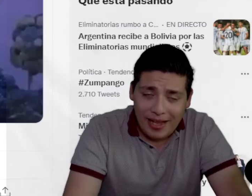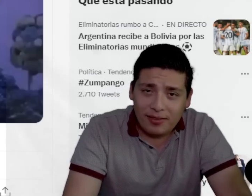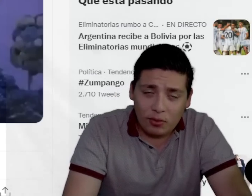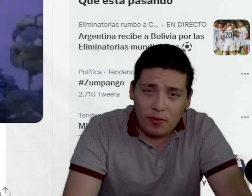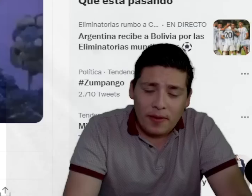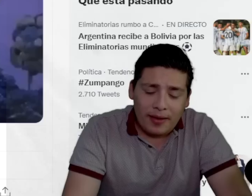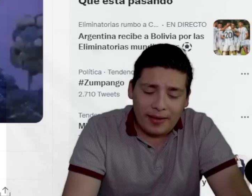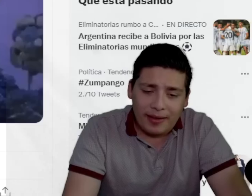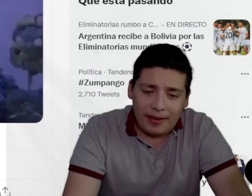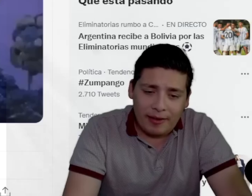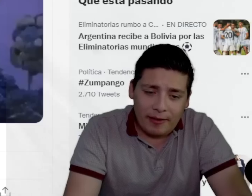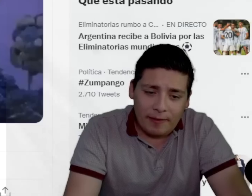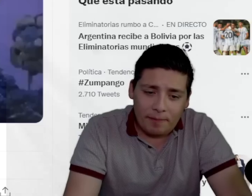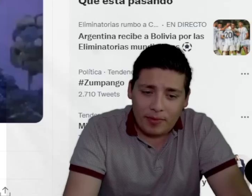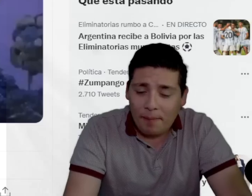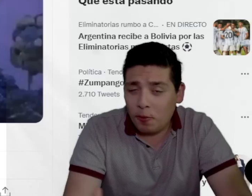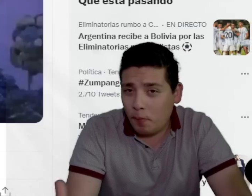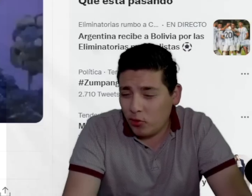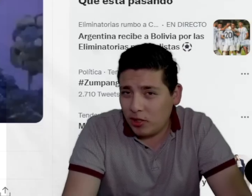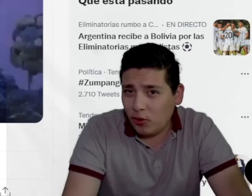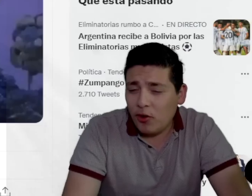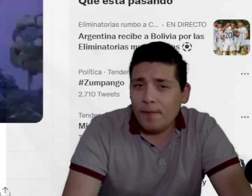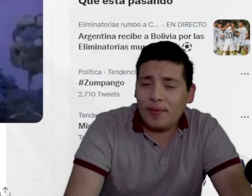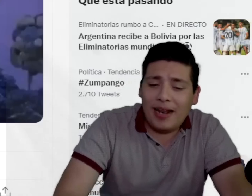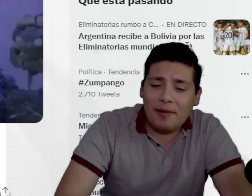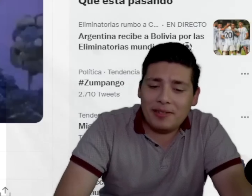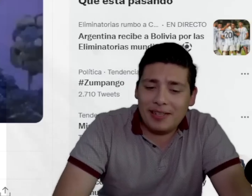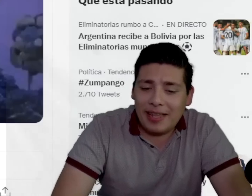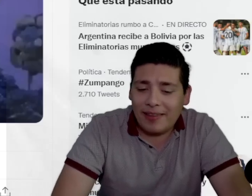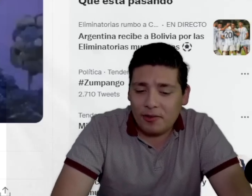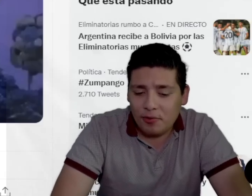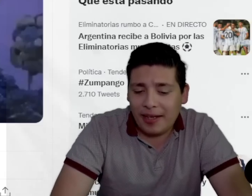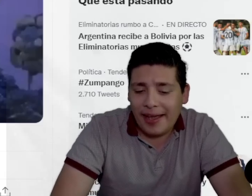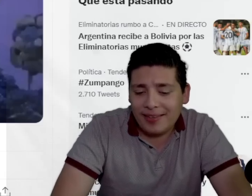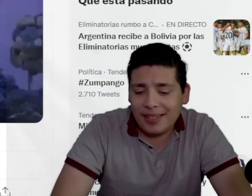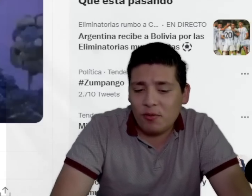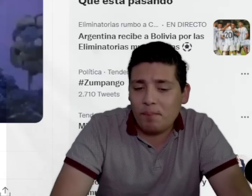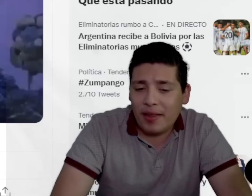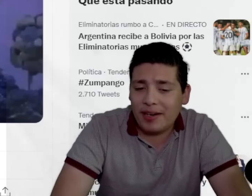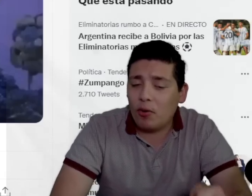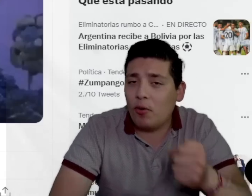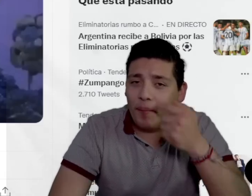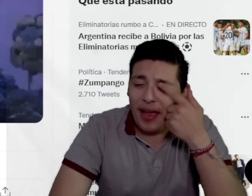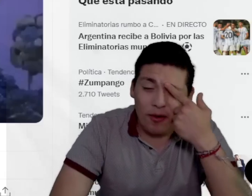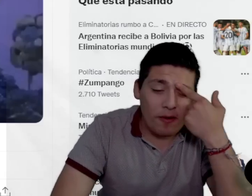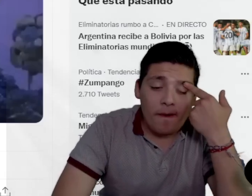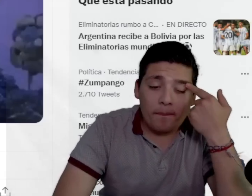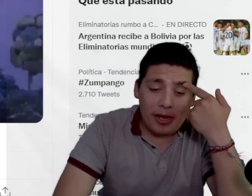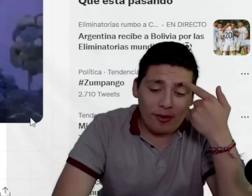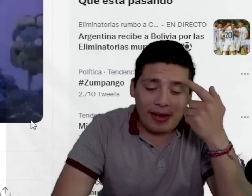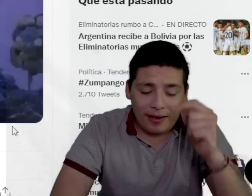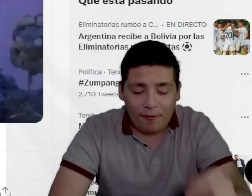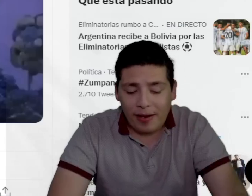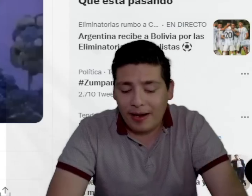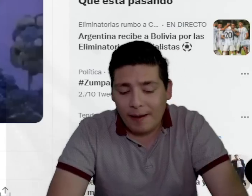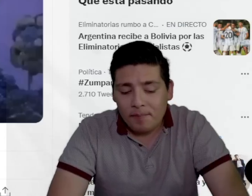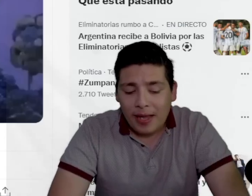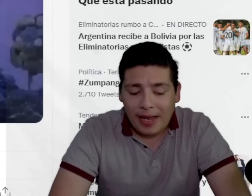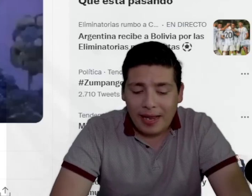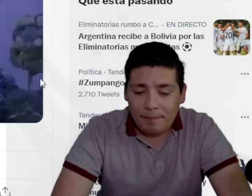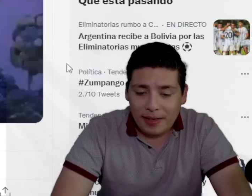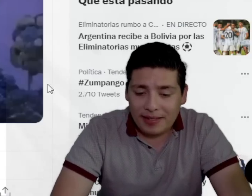de esto a propósito de la visita del Yunque. Este es un padre colombiano, pero que